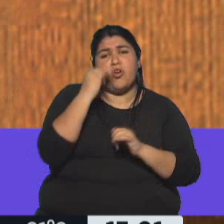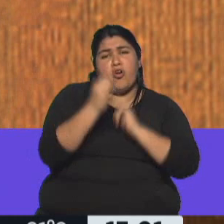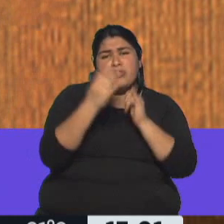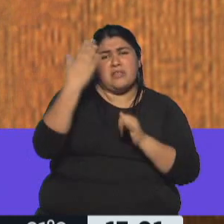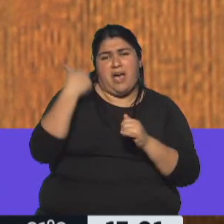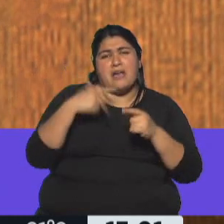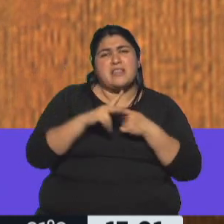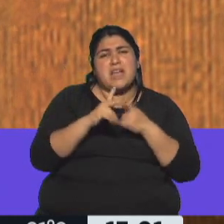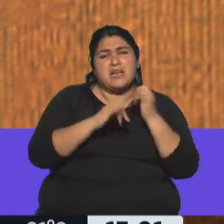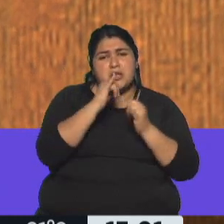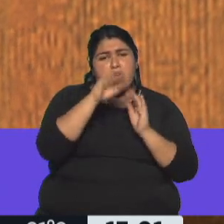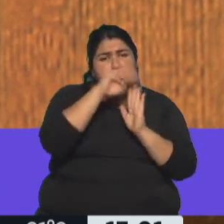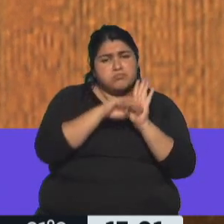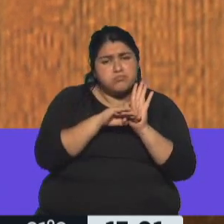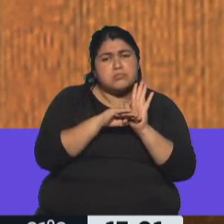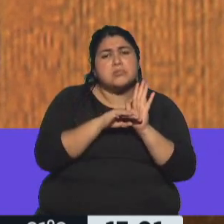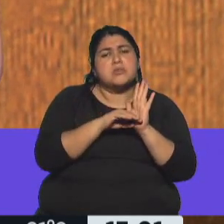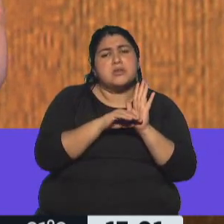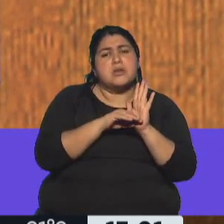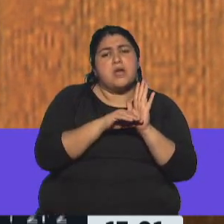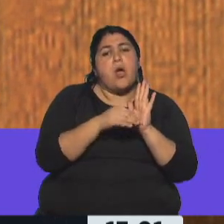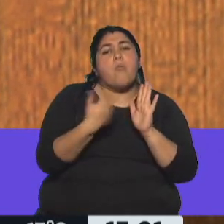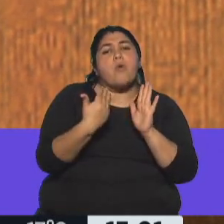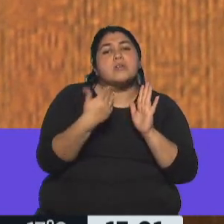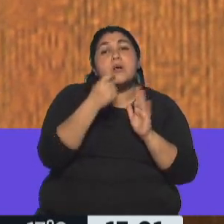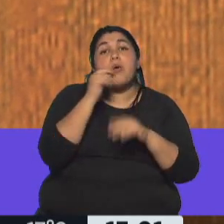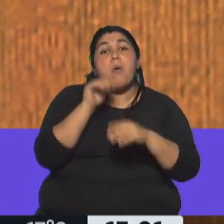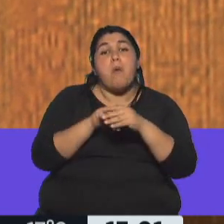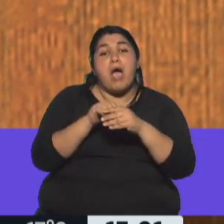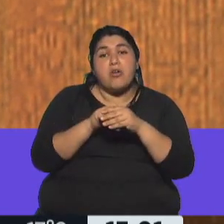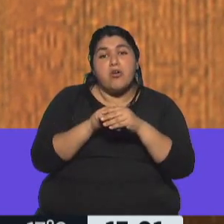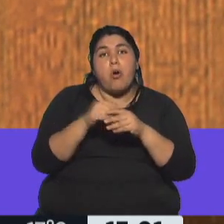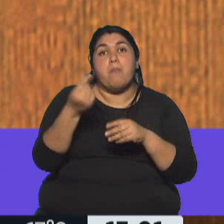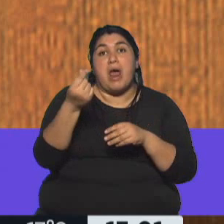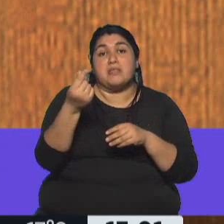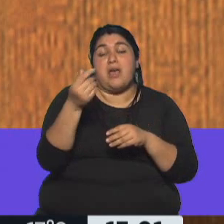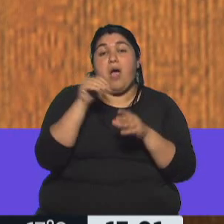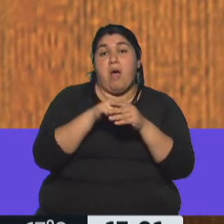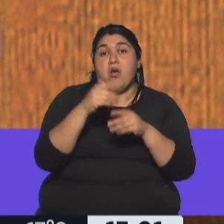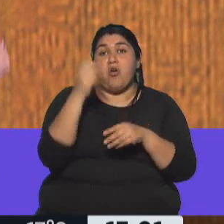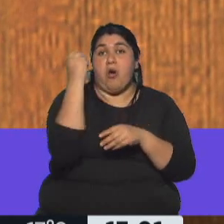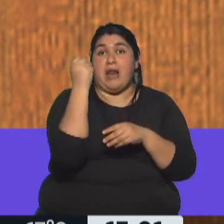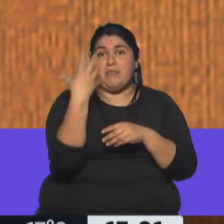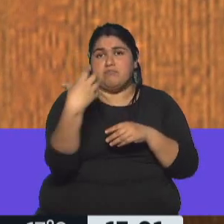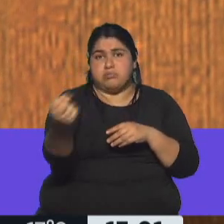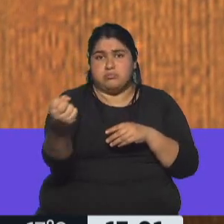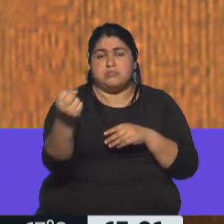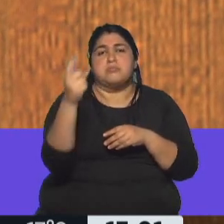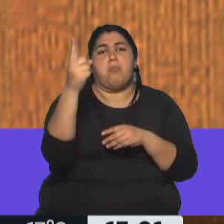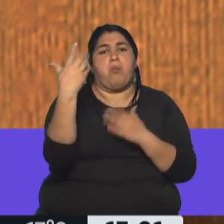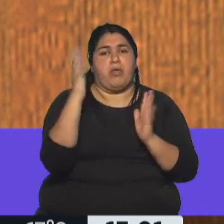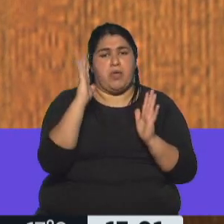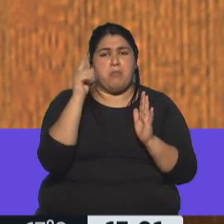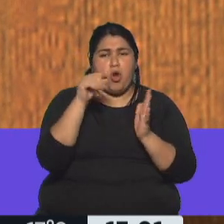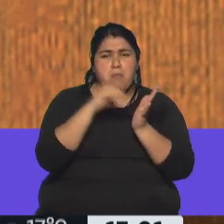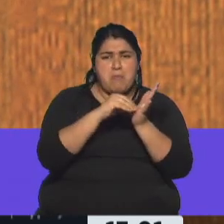en todo caso tiene un efecto de déficit cuasi fiscal si va al Banco Central y chupa esos pesos, los absorbe, los esteriliza. Pero no tiene